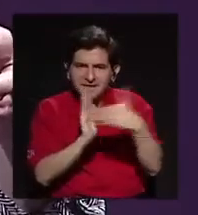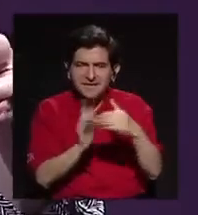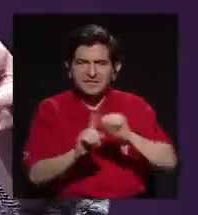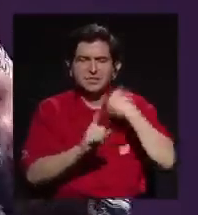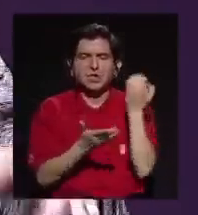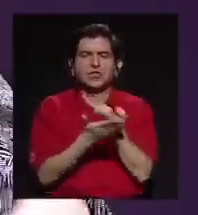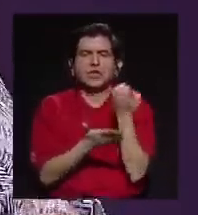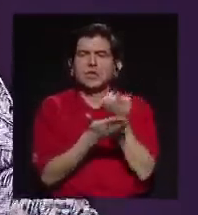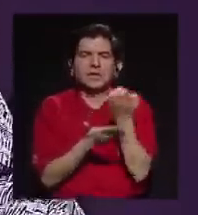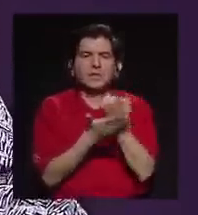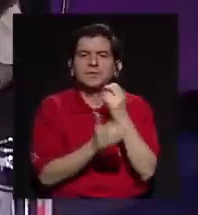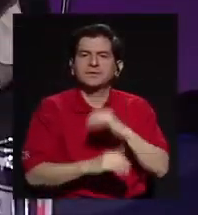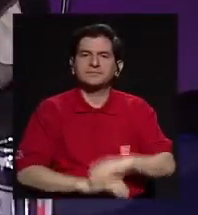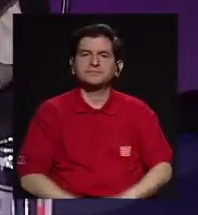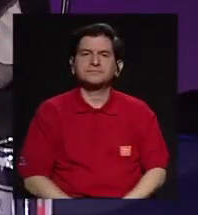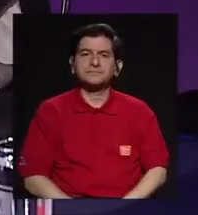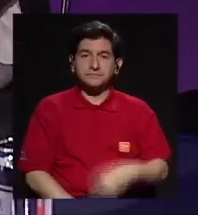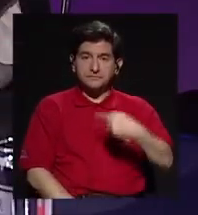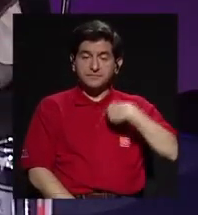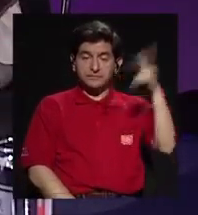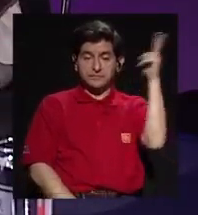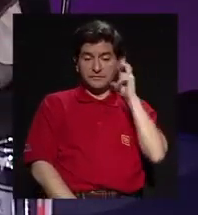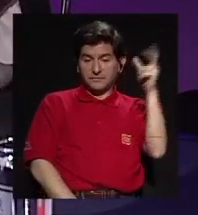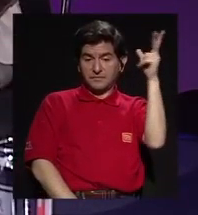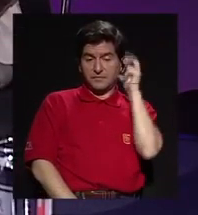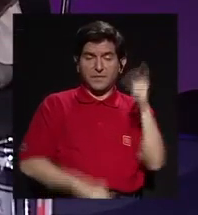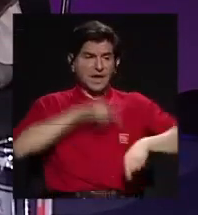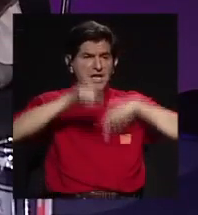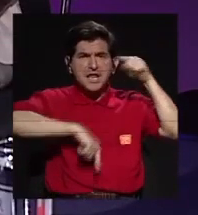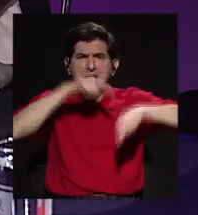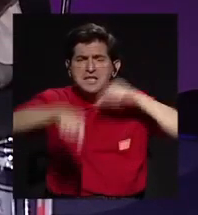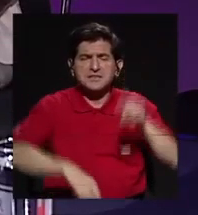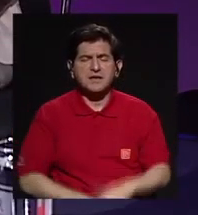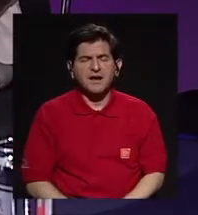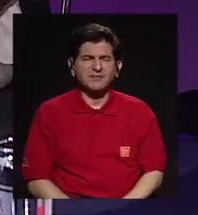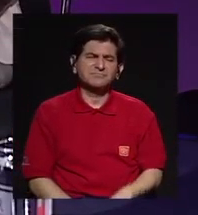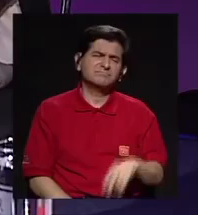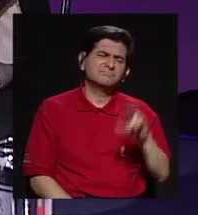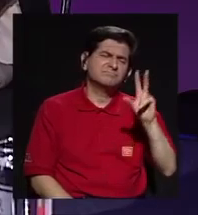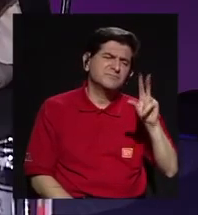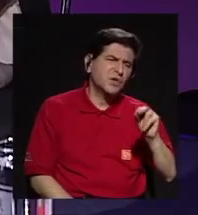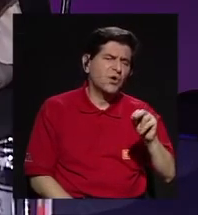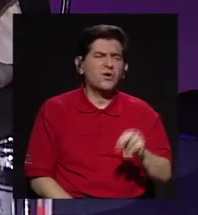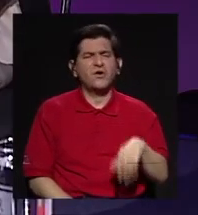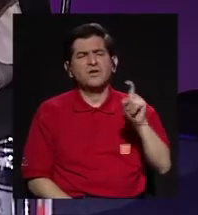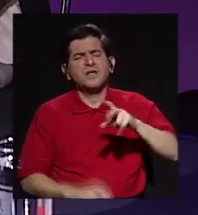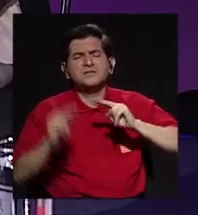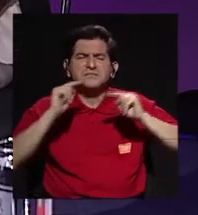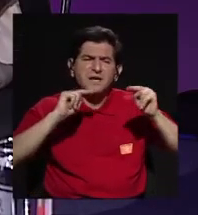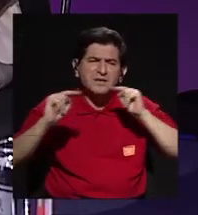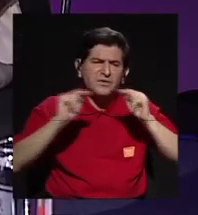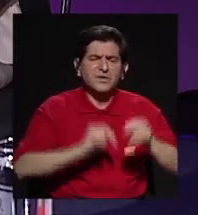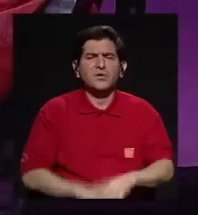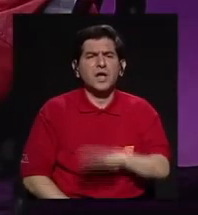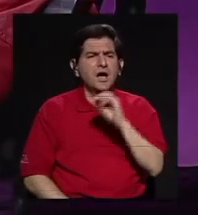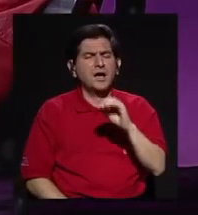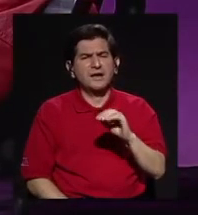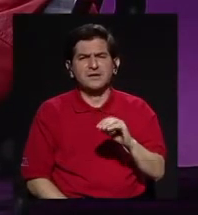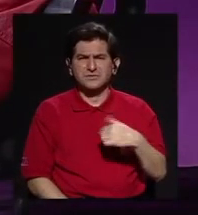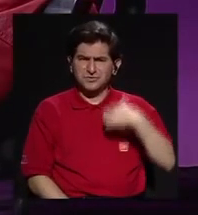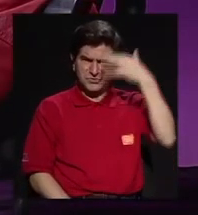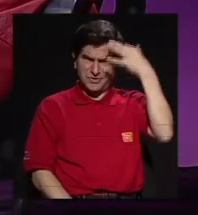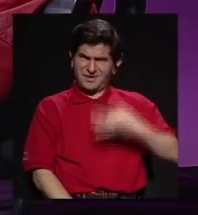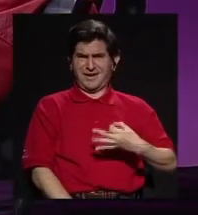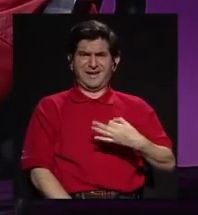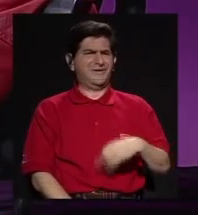cuestión económica. Entonces, cuando yo escucho esta crítica de que, bueno, no había que dialogar, había que negociar, o sea, yo